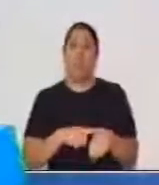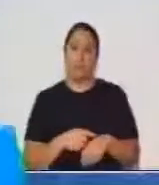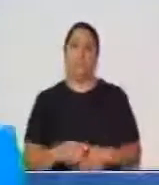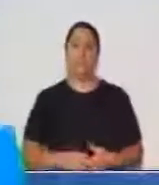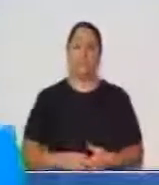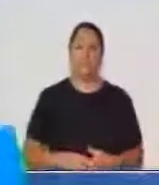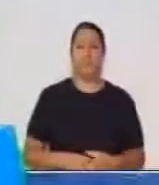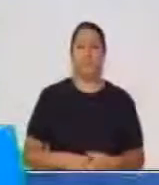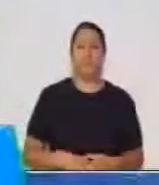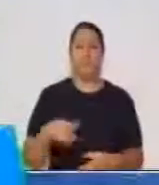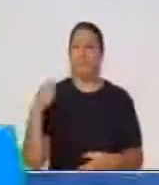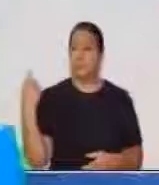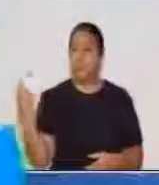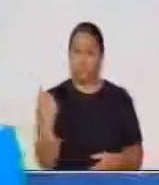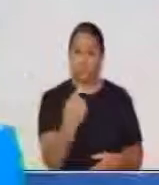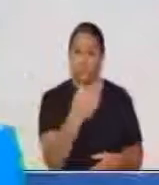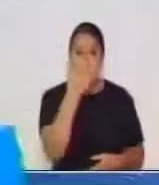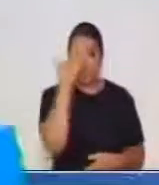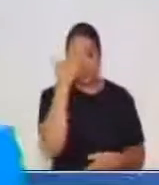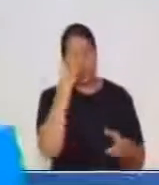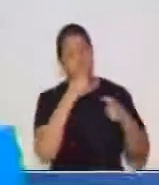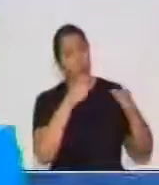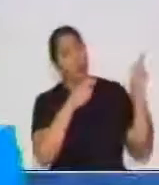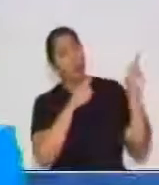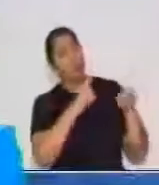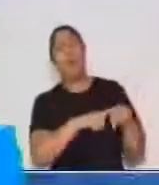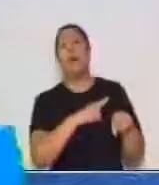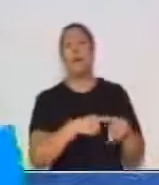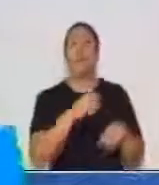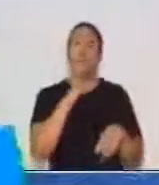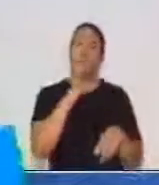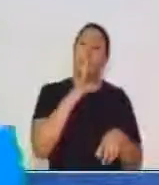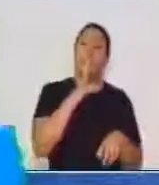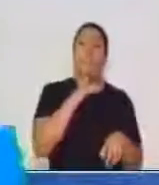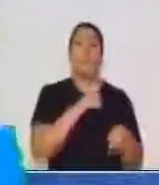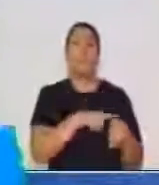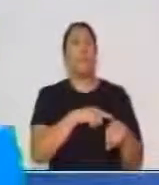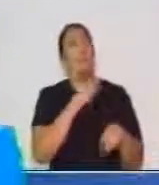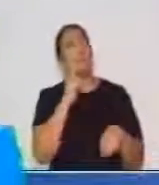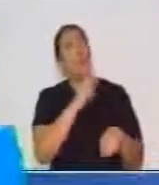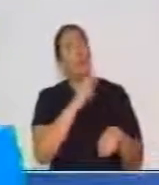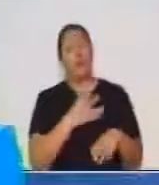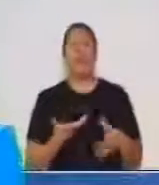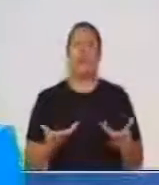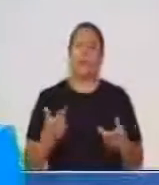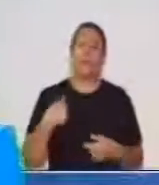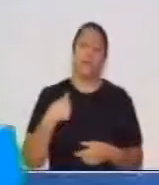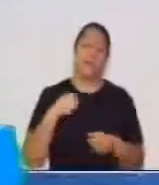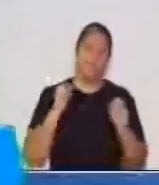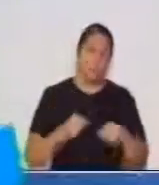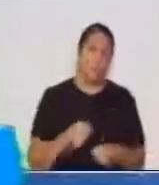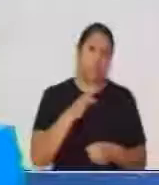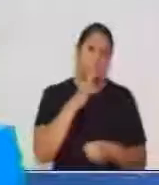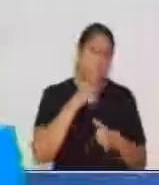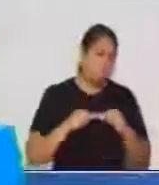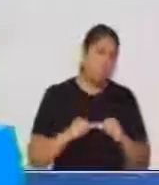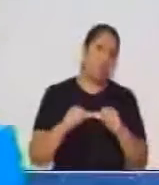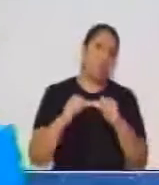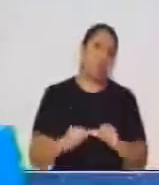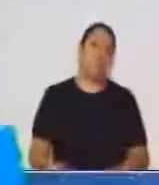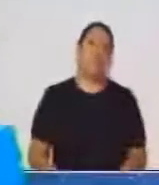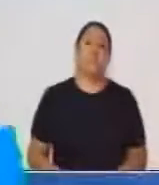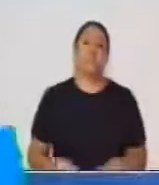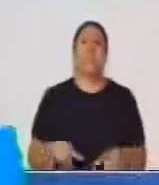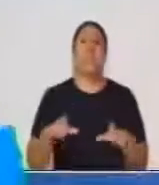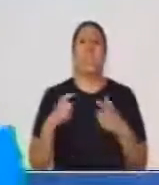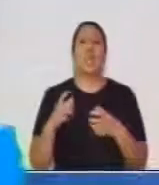exposiciones para que pueda controlar el tiempo que lleva y cuánto le queda para poder hablar. ¿Cómo se